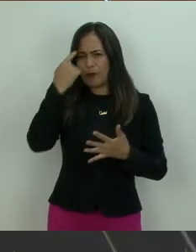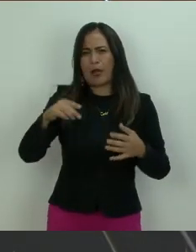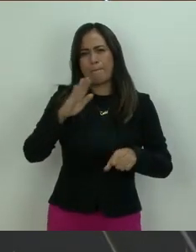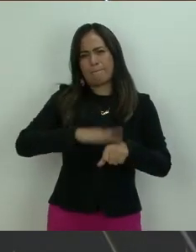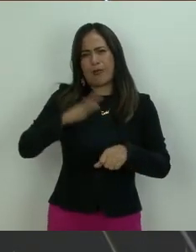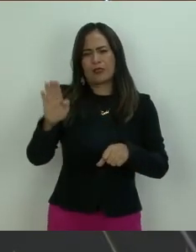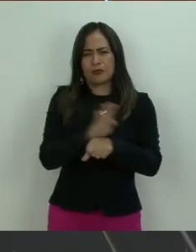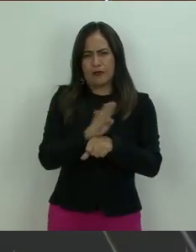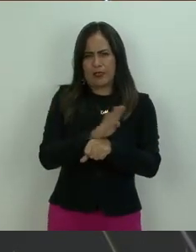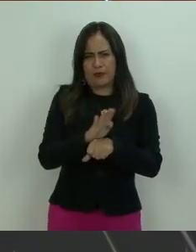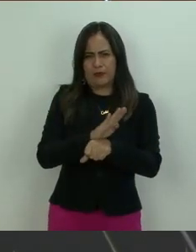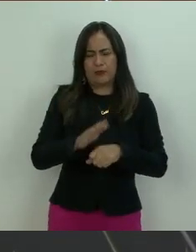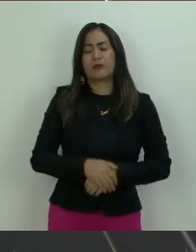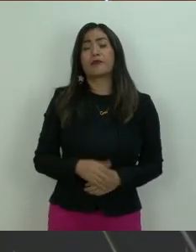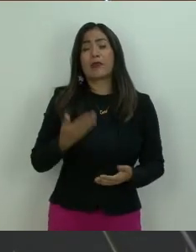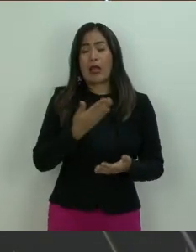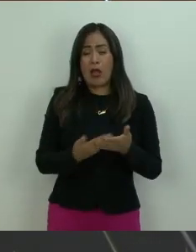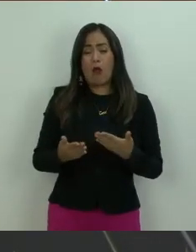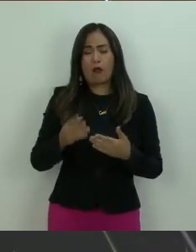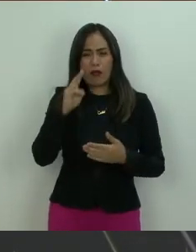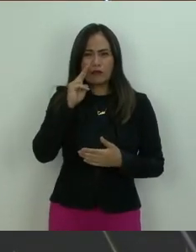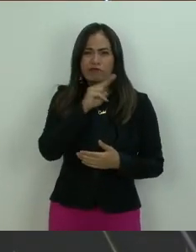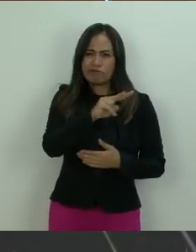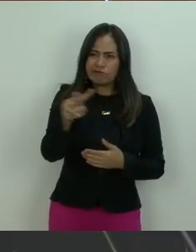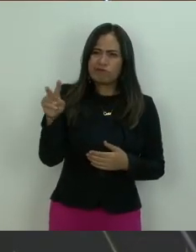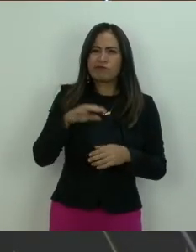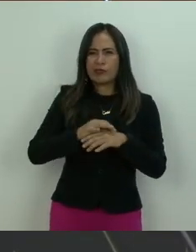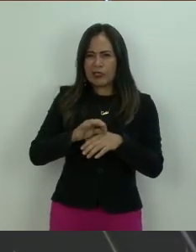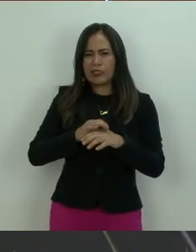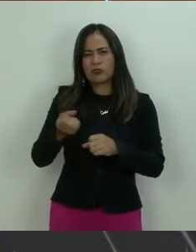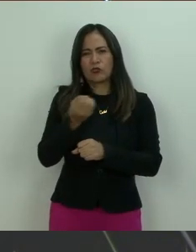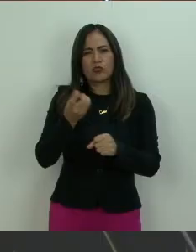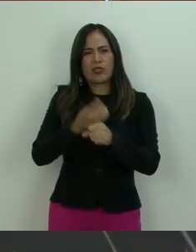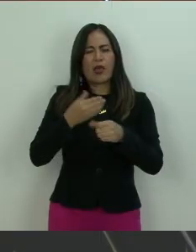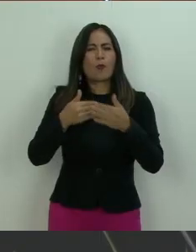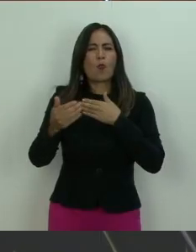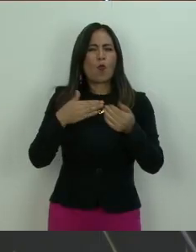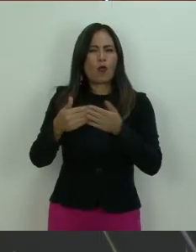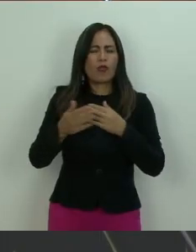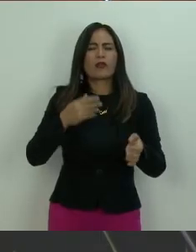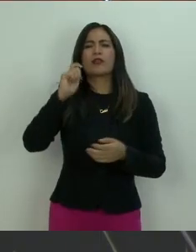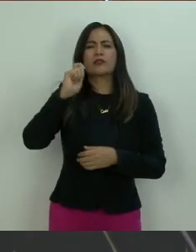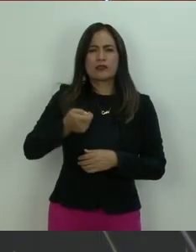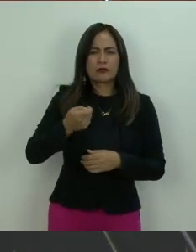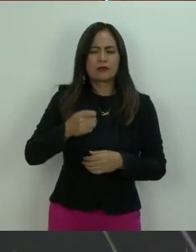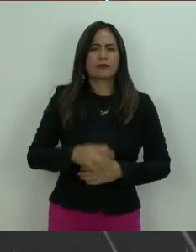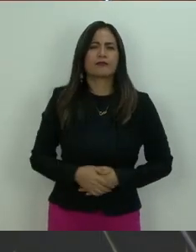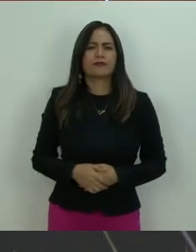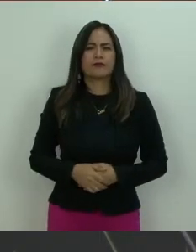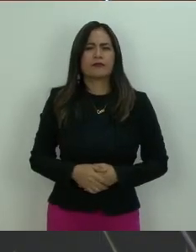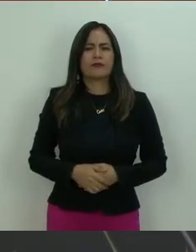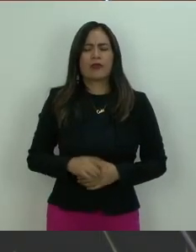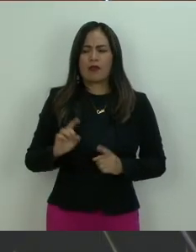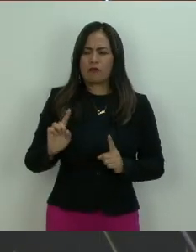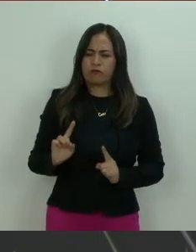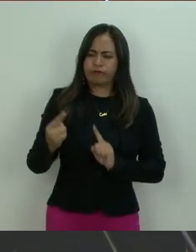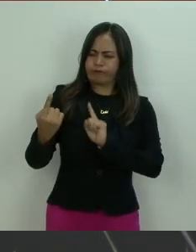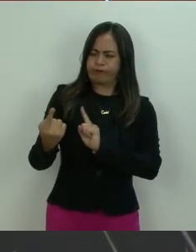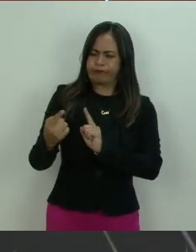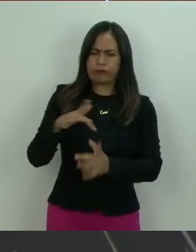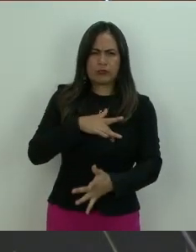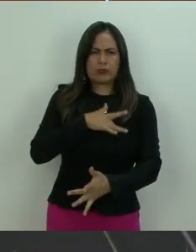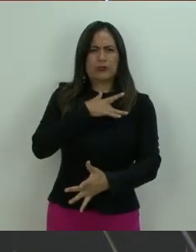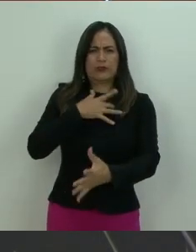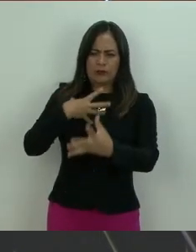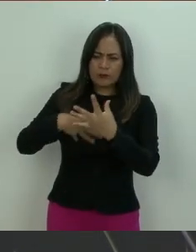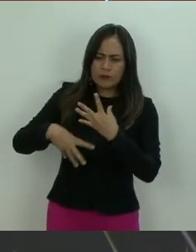las dificultades a las que nos enfrenta la realidad en las sociedades contemporáneas es la de encontrarnos a nosotros mismos en el otro, en la otra, y